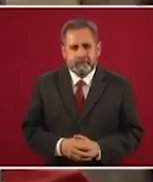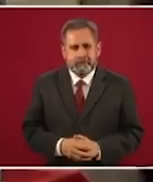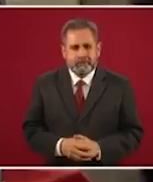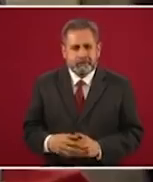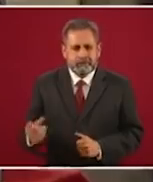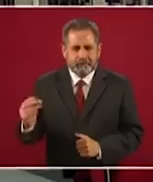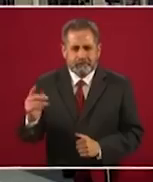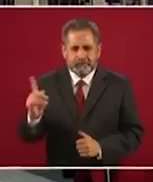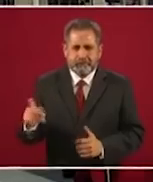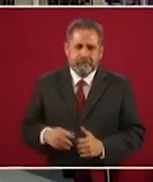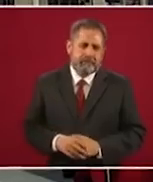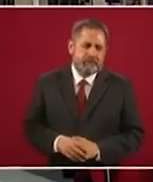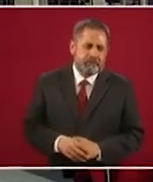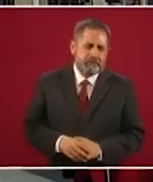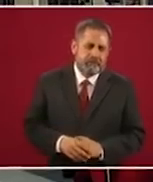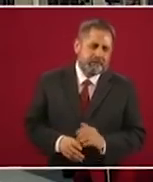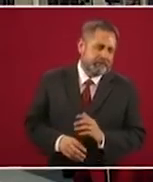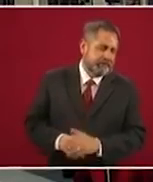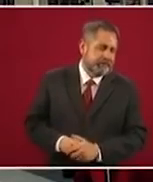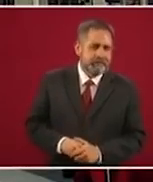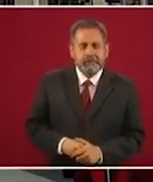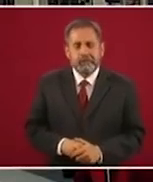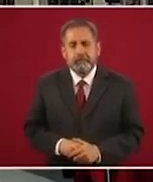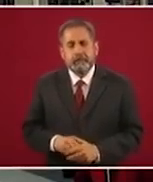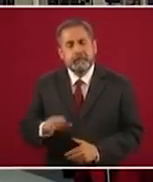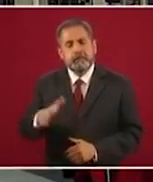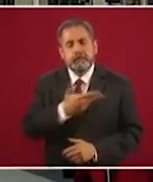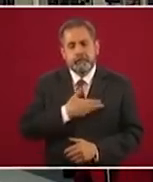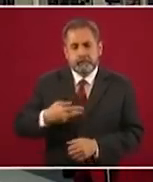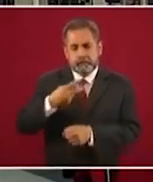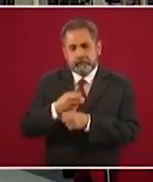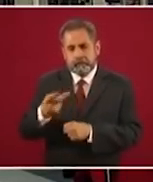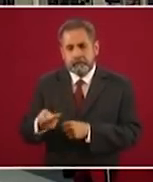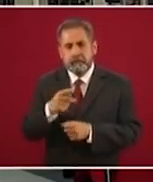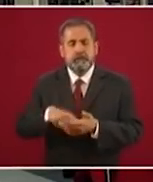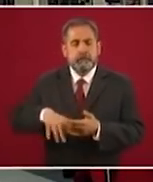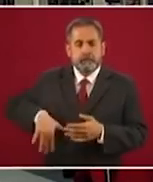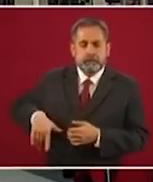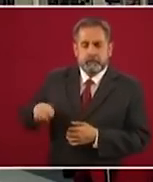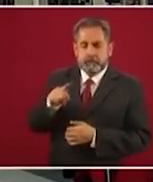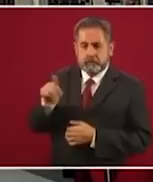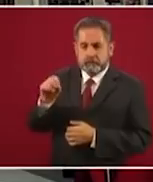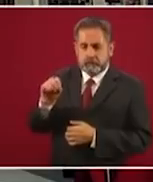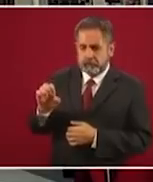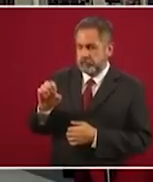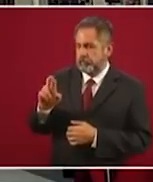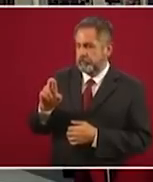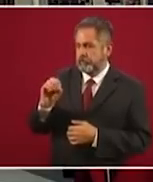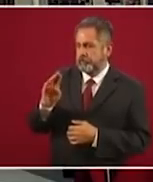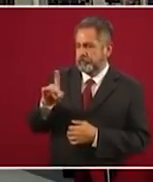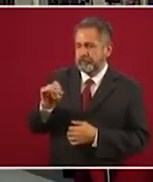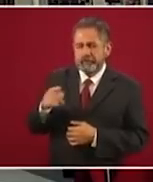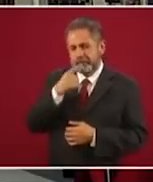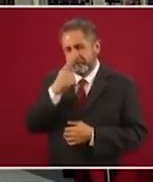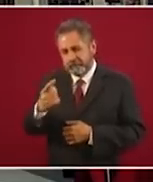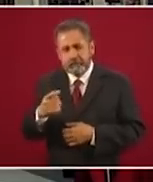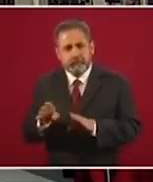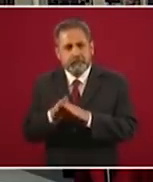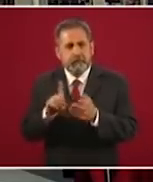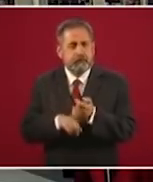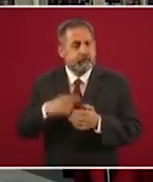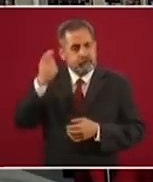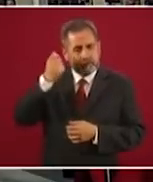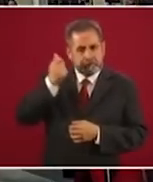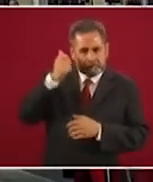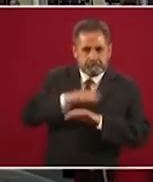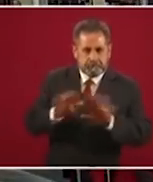Obviamente. Presidente, la segunda pregunta, perdón. Ya Zoé Robledo nos definió el tema de lo de las pensiones.